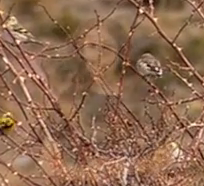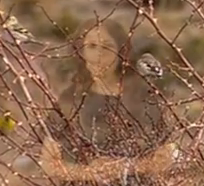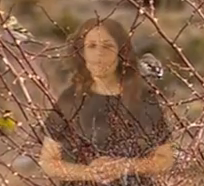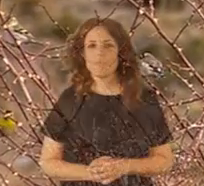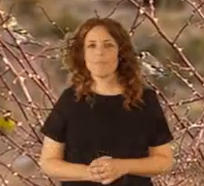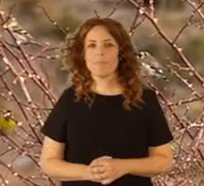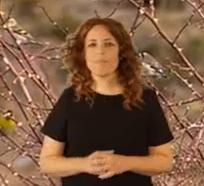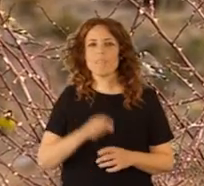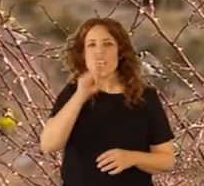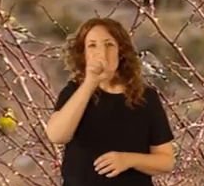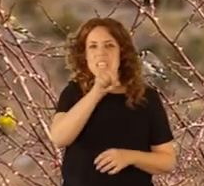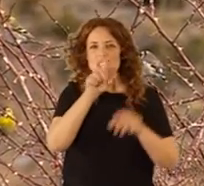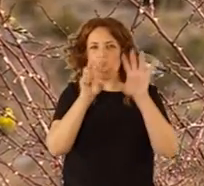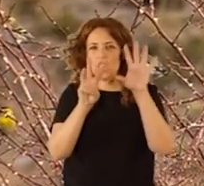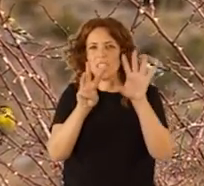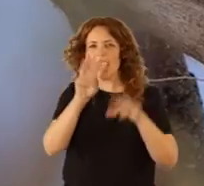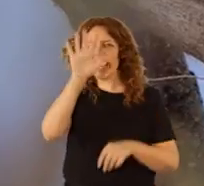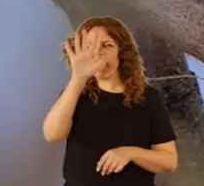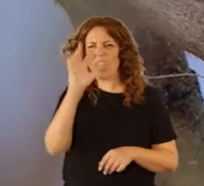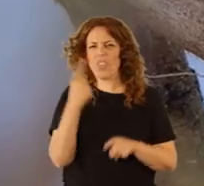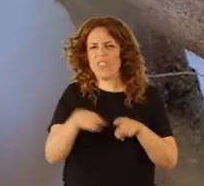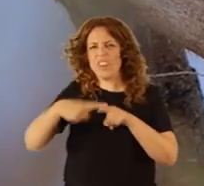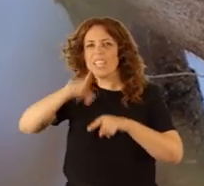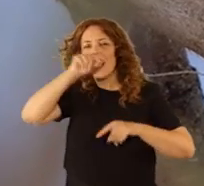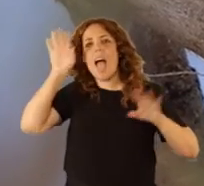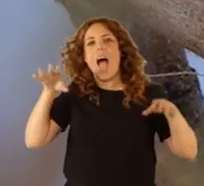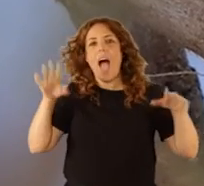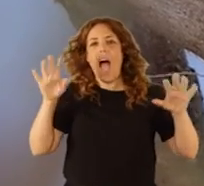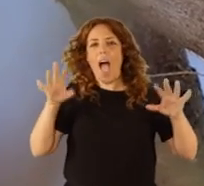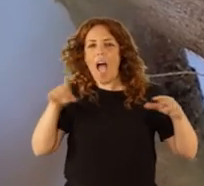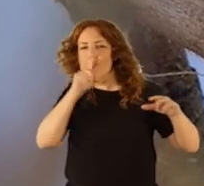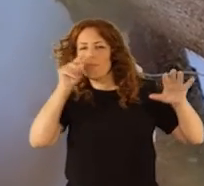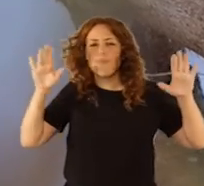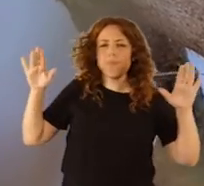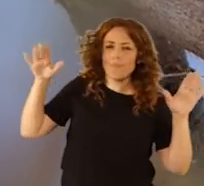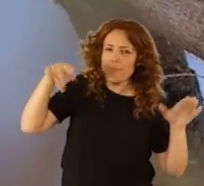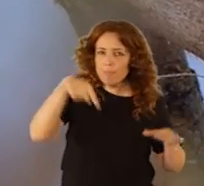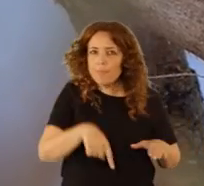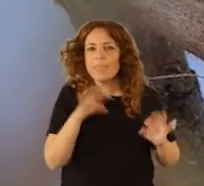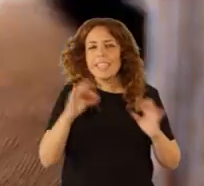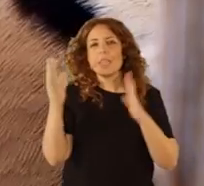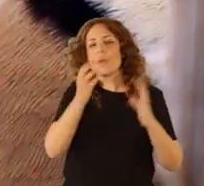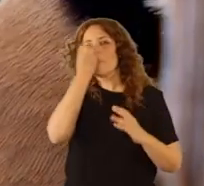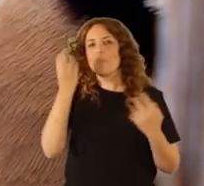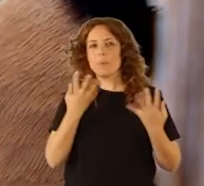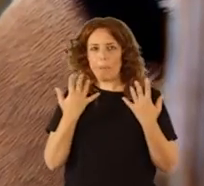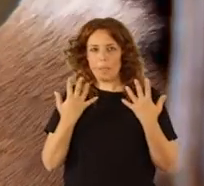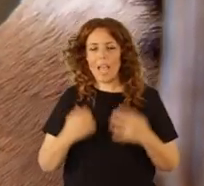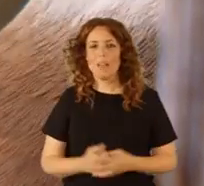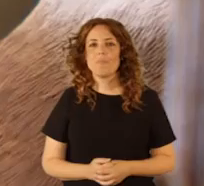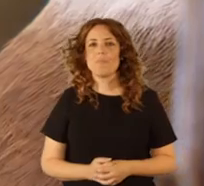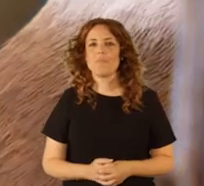año hasta 185 especies de aves habitan en el parque o llegan a sus bosques al arrancar la